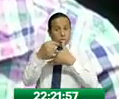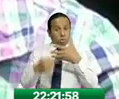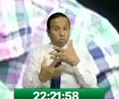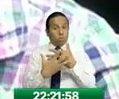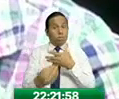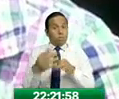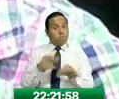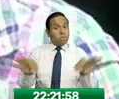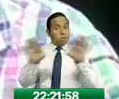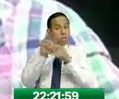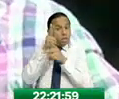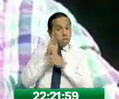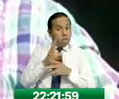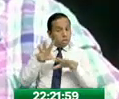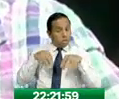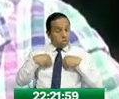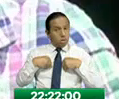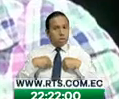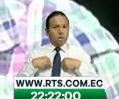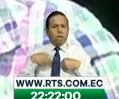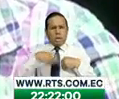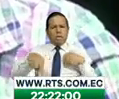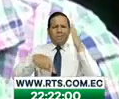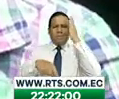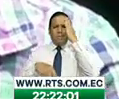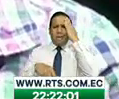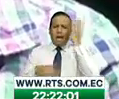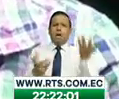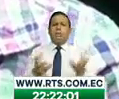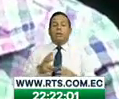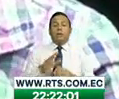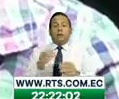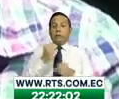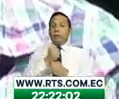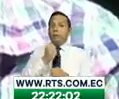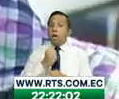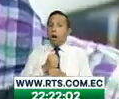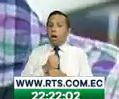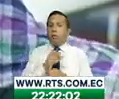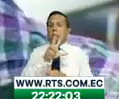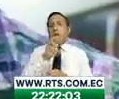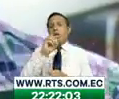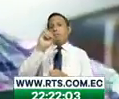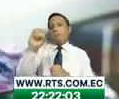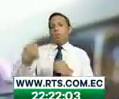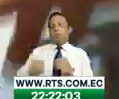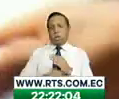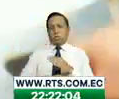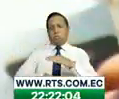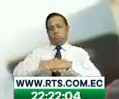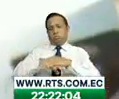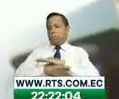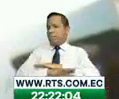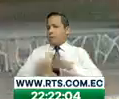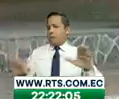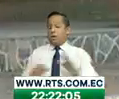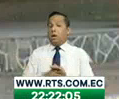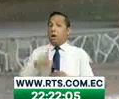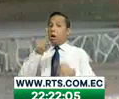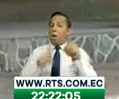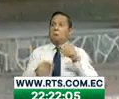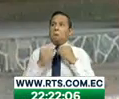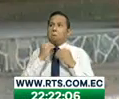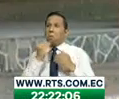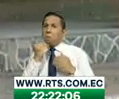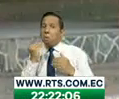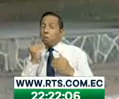tienen pues que solamente se va a trabajar el 30% de lo que se va a atender. Los que incumplan podrían ganarse una